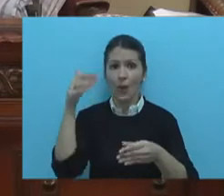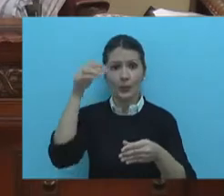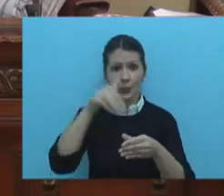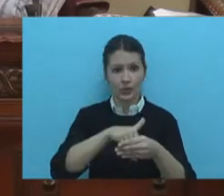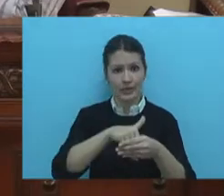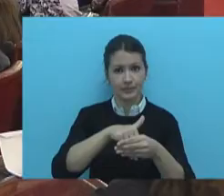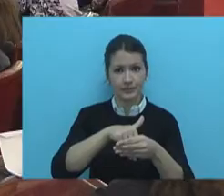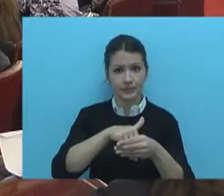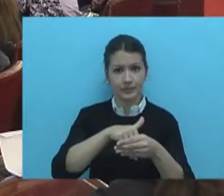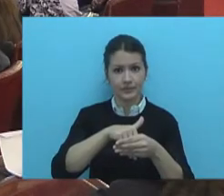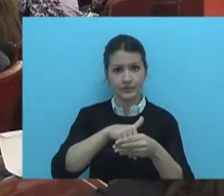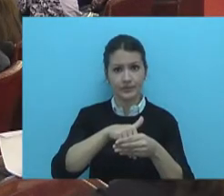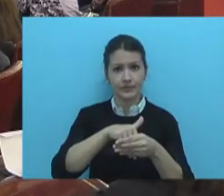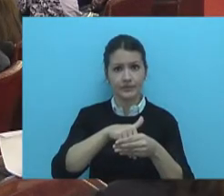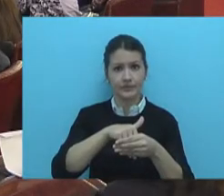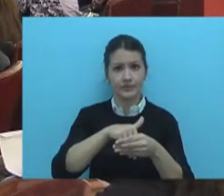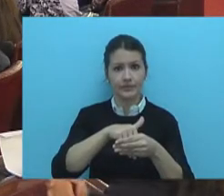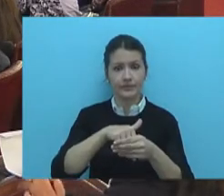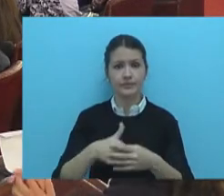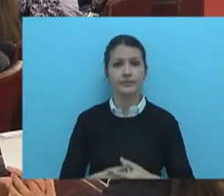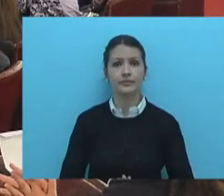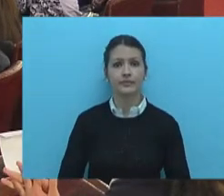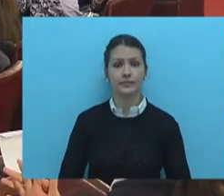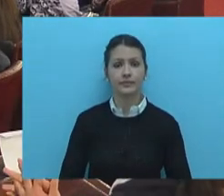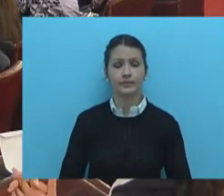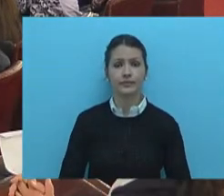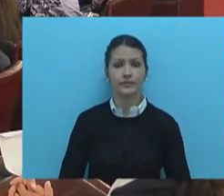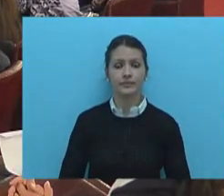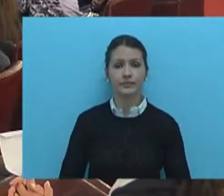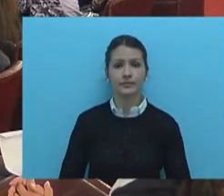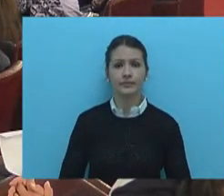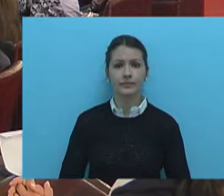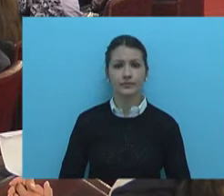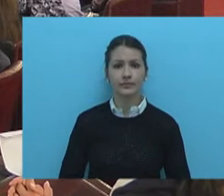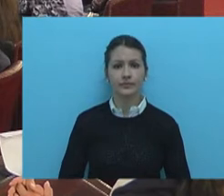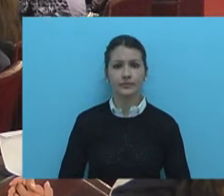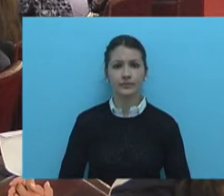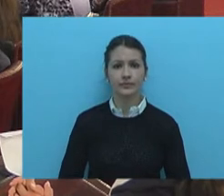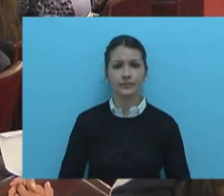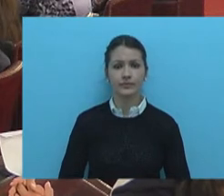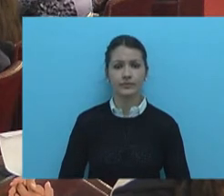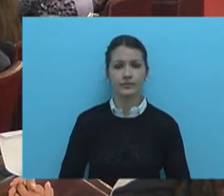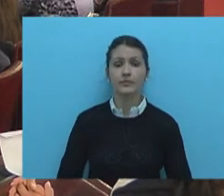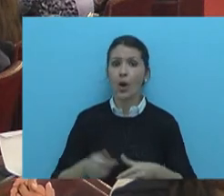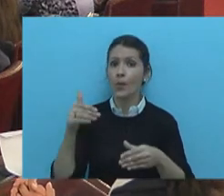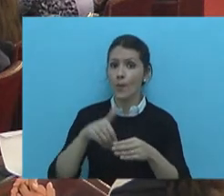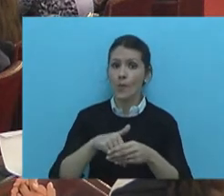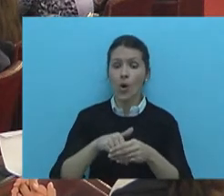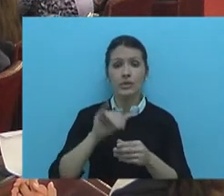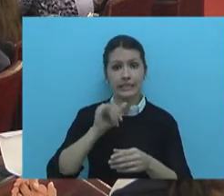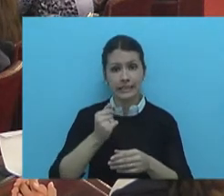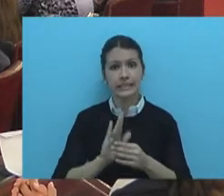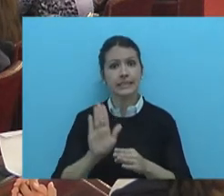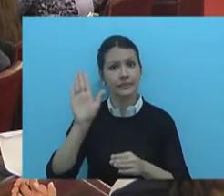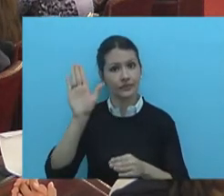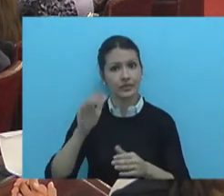A votación el proyecto de declaración. Por favor, si no hace expresarlo, levanten la mano los diputados que